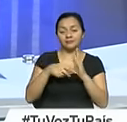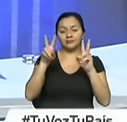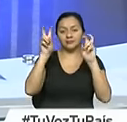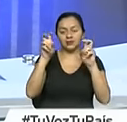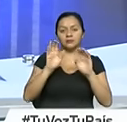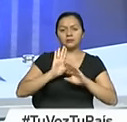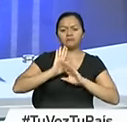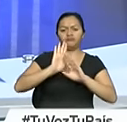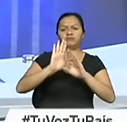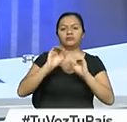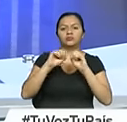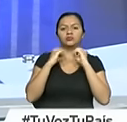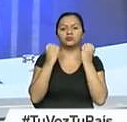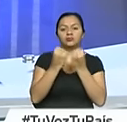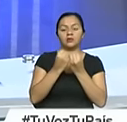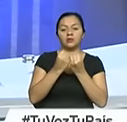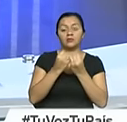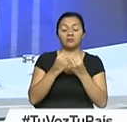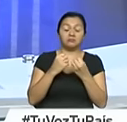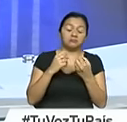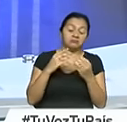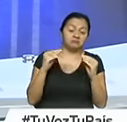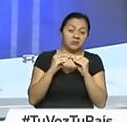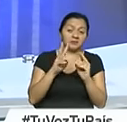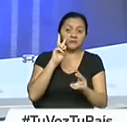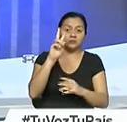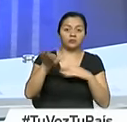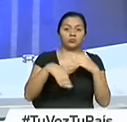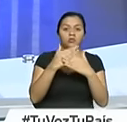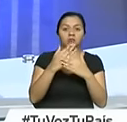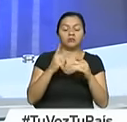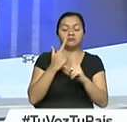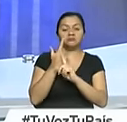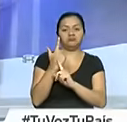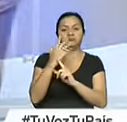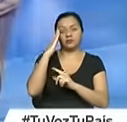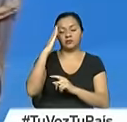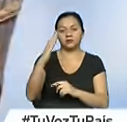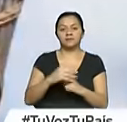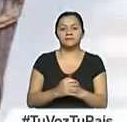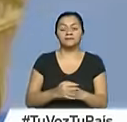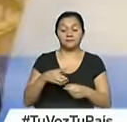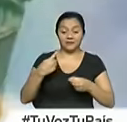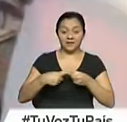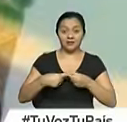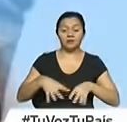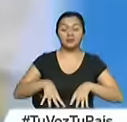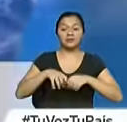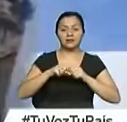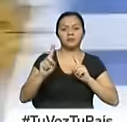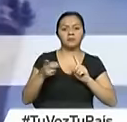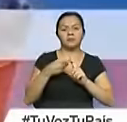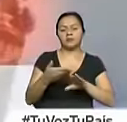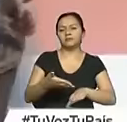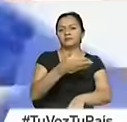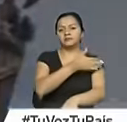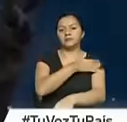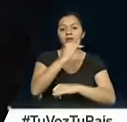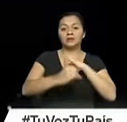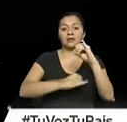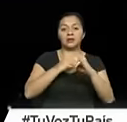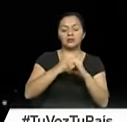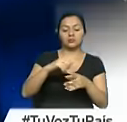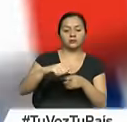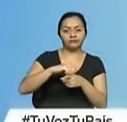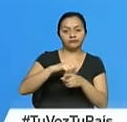la protesta social violenta y los nuevos desafíos para la fuerza pública. Quito es la sede del primer coloquio internacional sobre